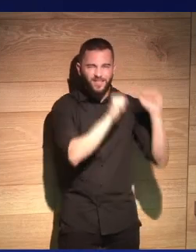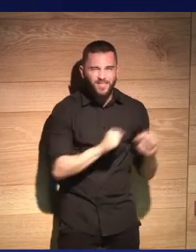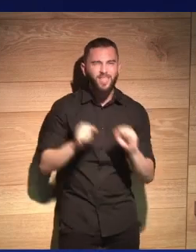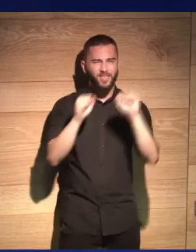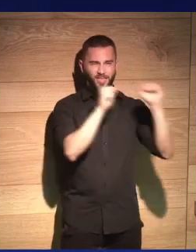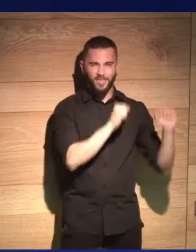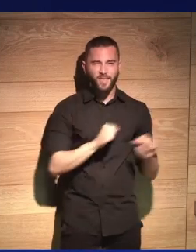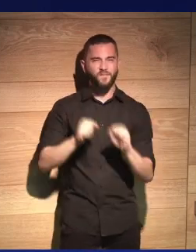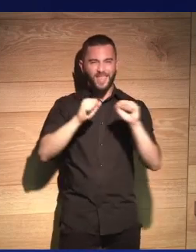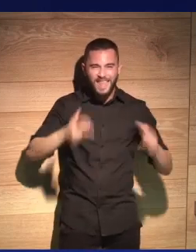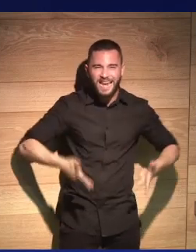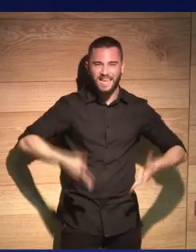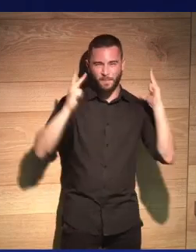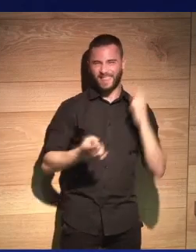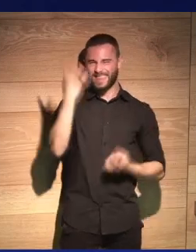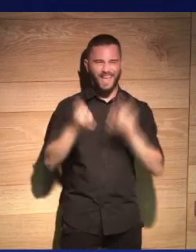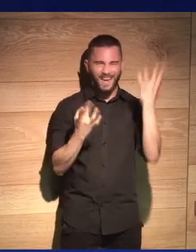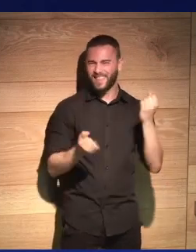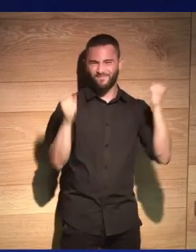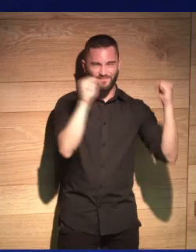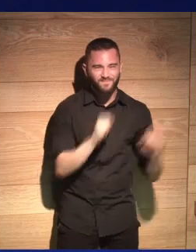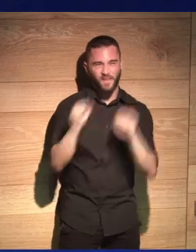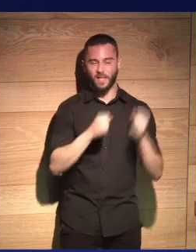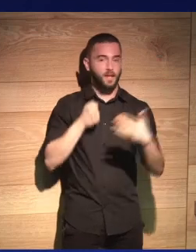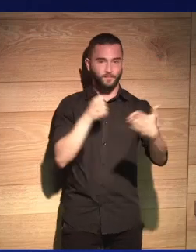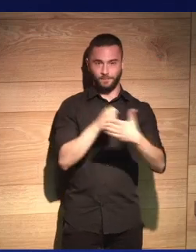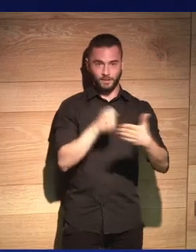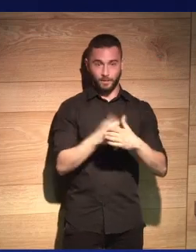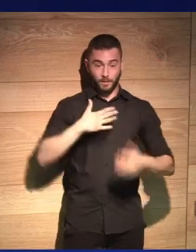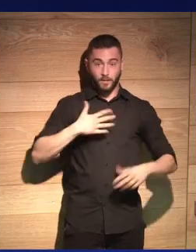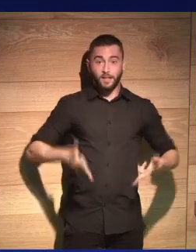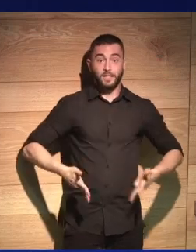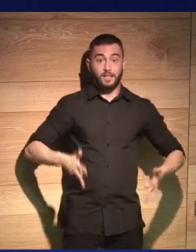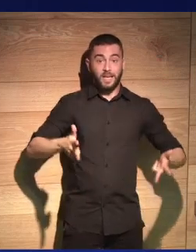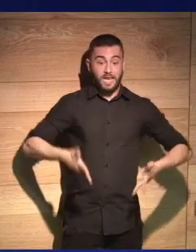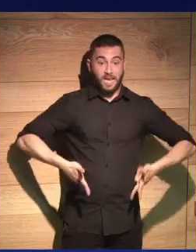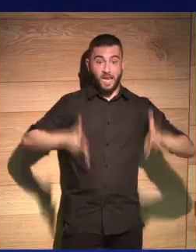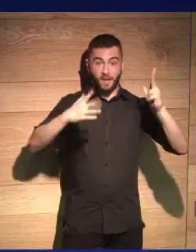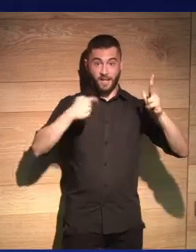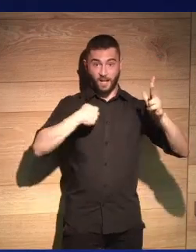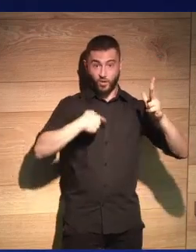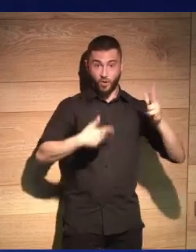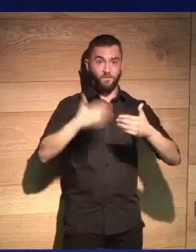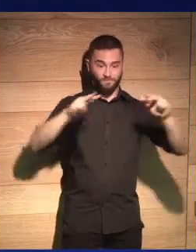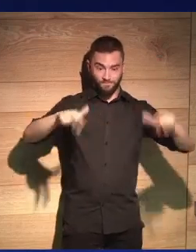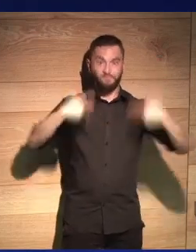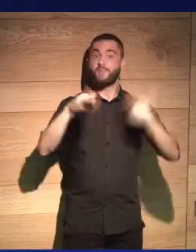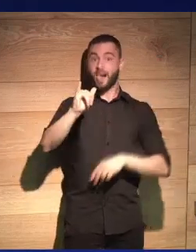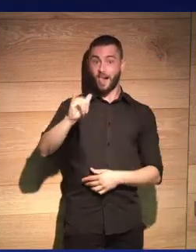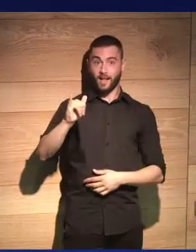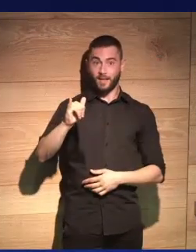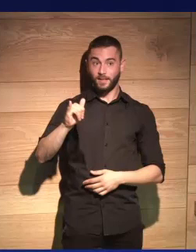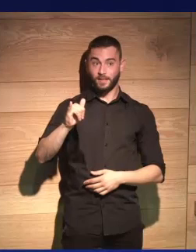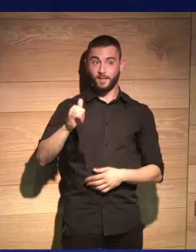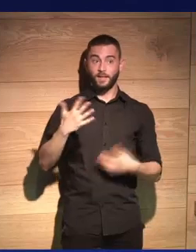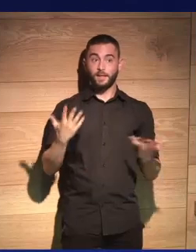espada la libertad creativa, ¿no? Y esa libertad que tenía Pitol para escribir exactamente lo que se le